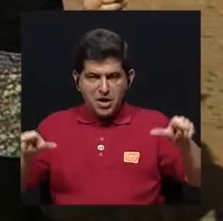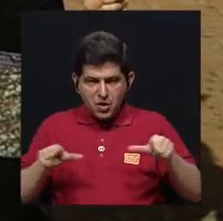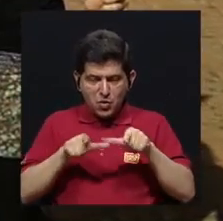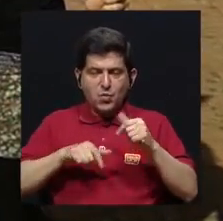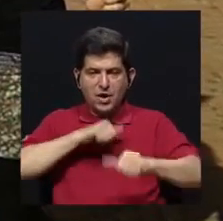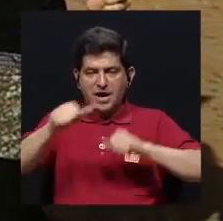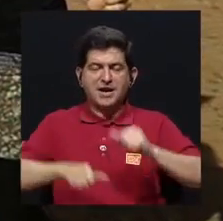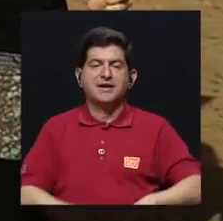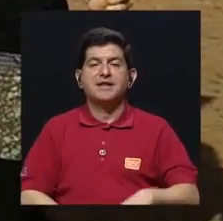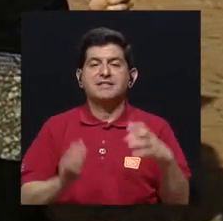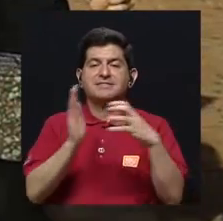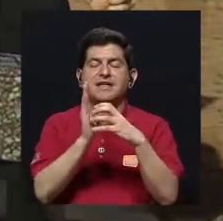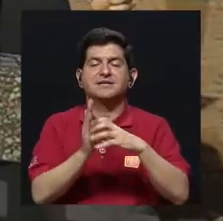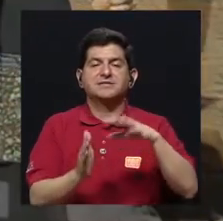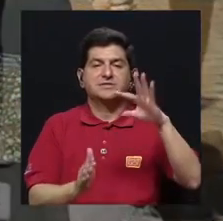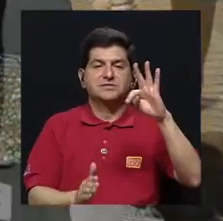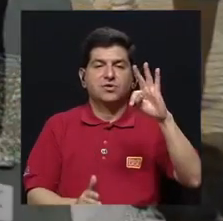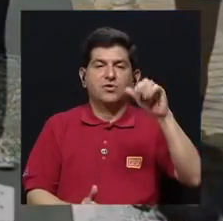Tatiana Lobo,